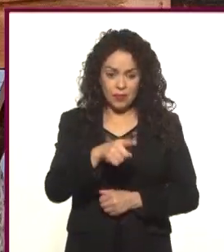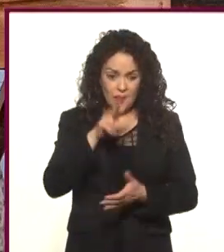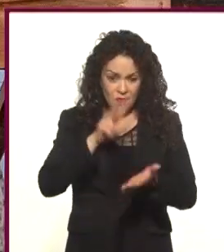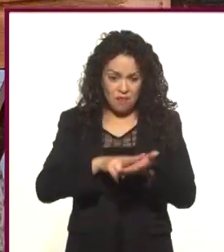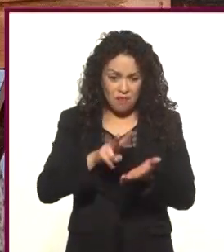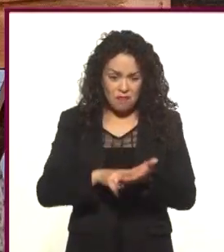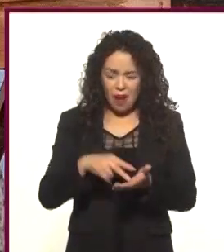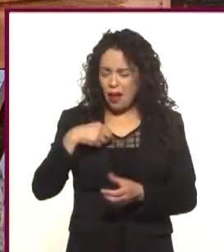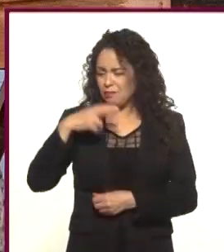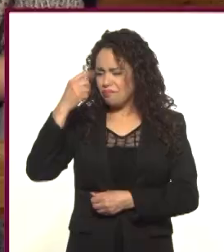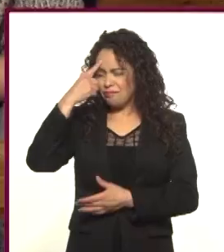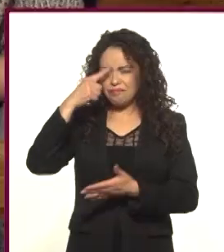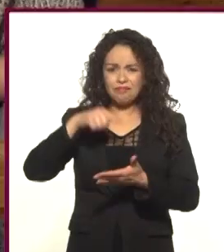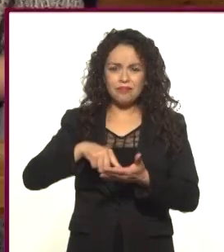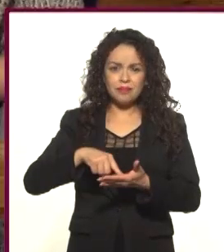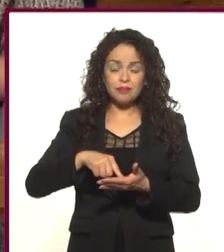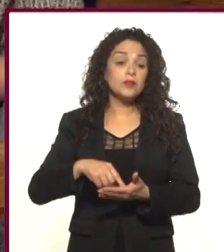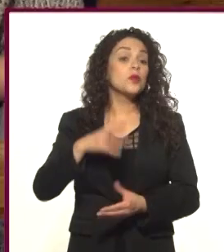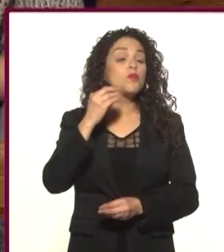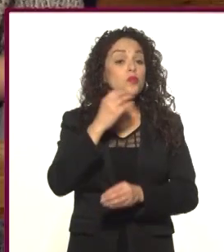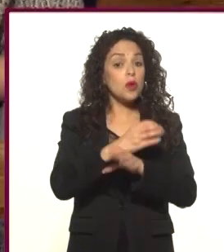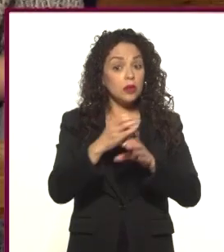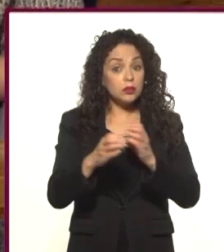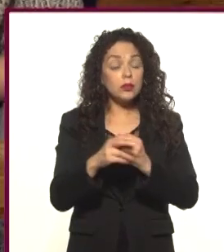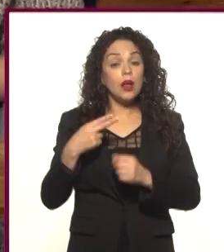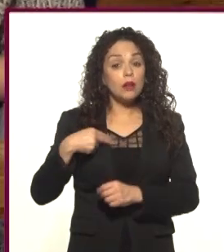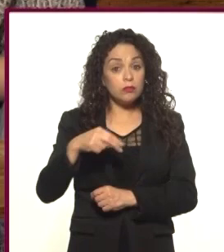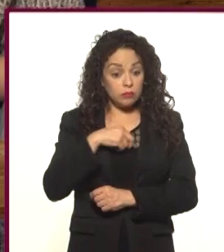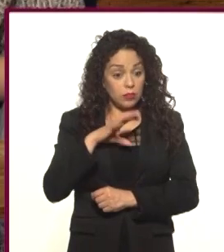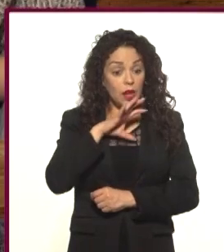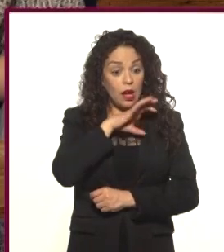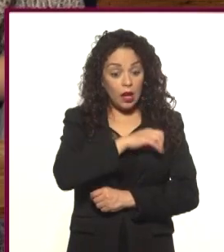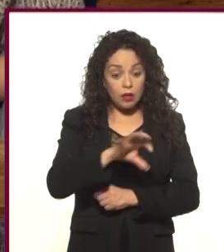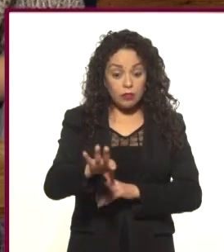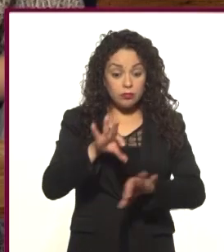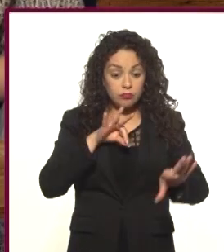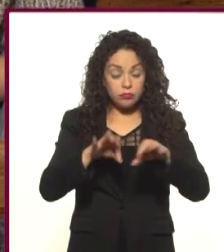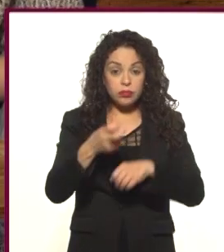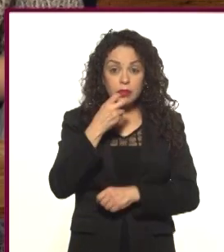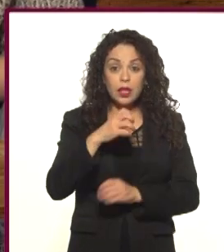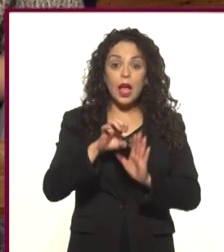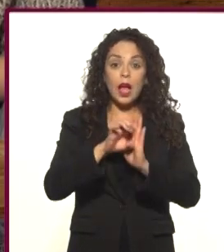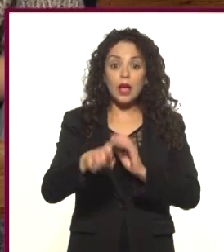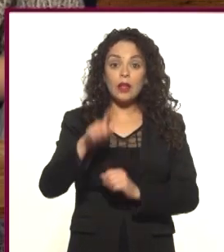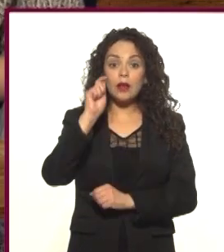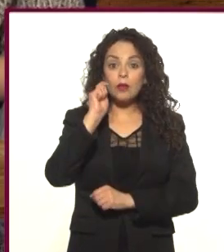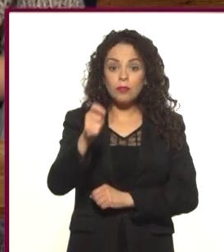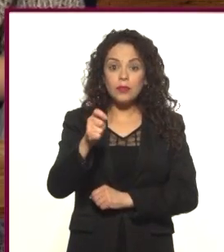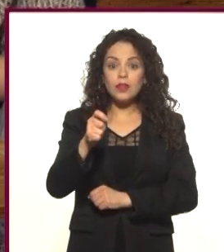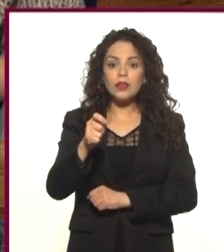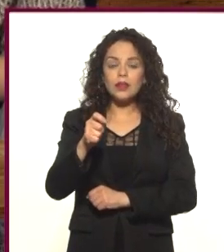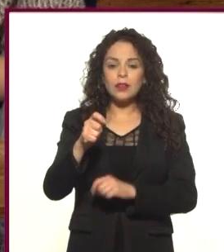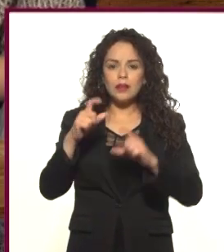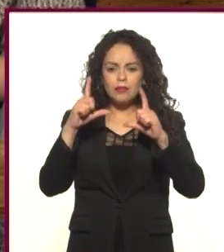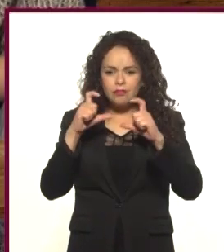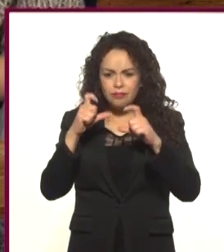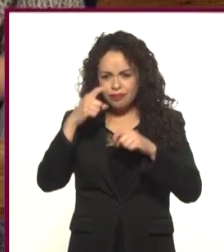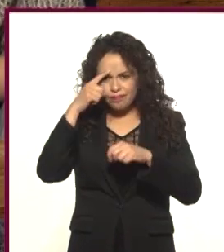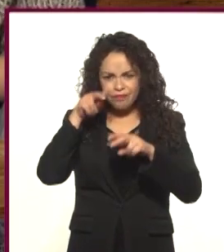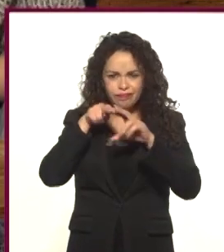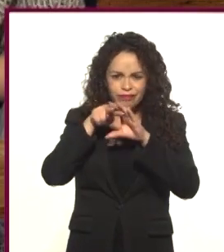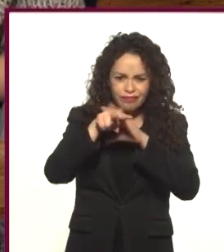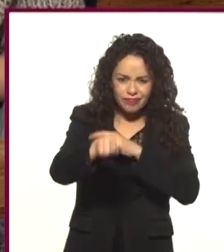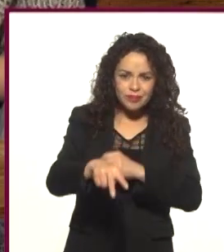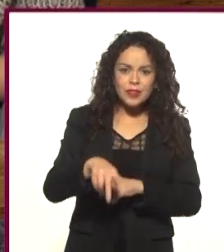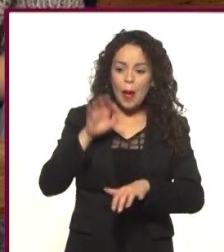algo de valor. Pues de hecho, nos han gustado mucho un par de cosas que encontramos ahí, como el proyector de transparencias, tu